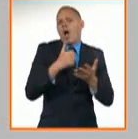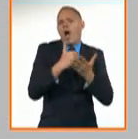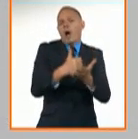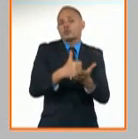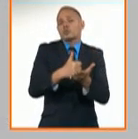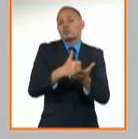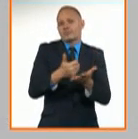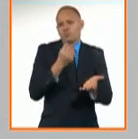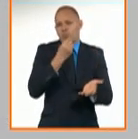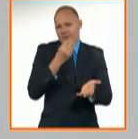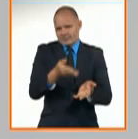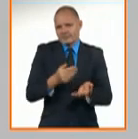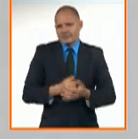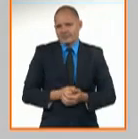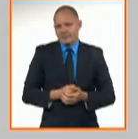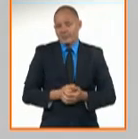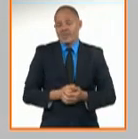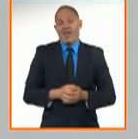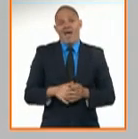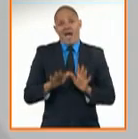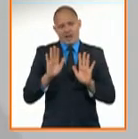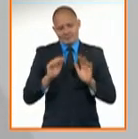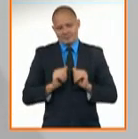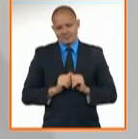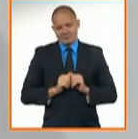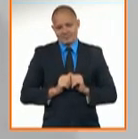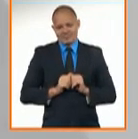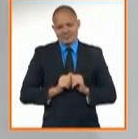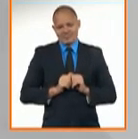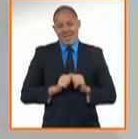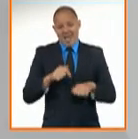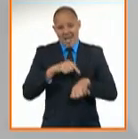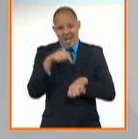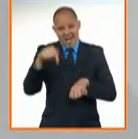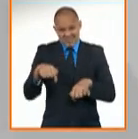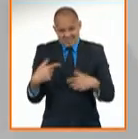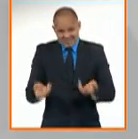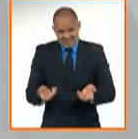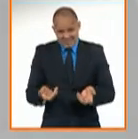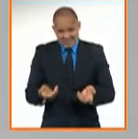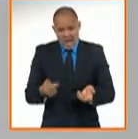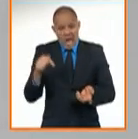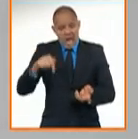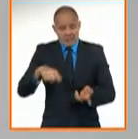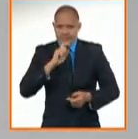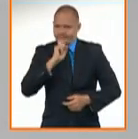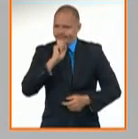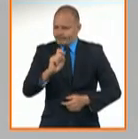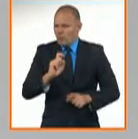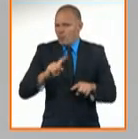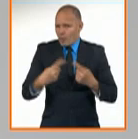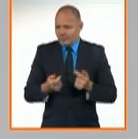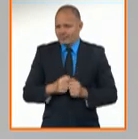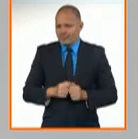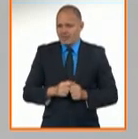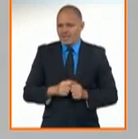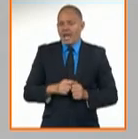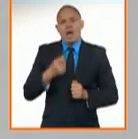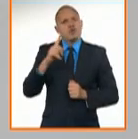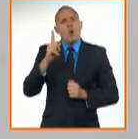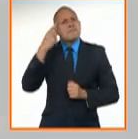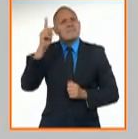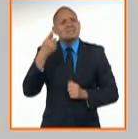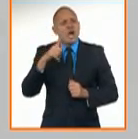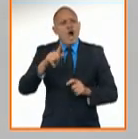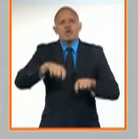nueva pero cuando un factor de coincidencia como está ahora que supera entonces el apagón ya se va de la gente me hago una provincia pequeña cabeza mediana vale